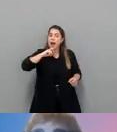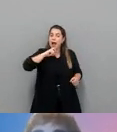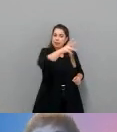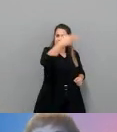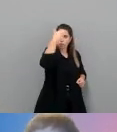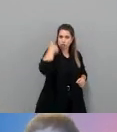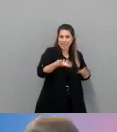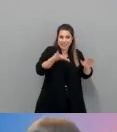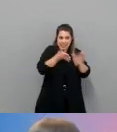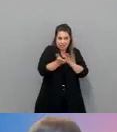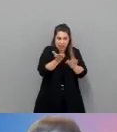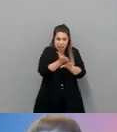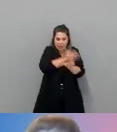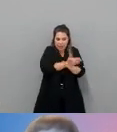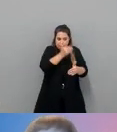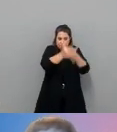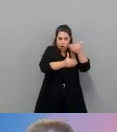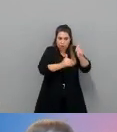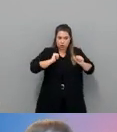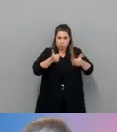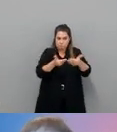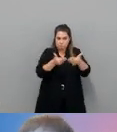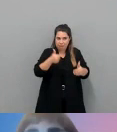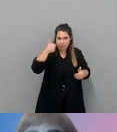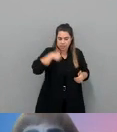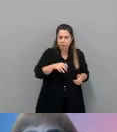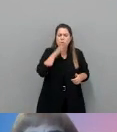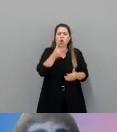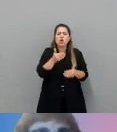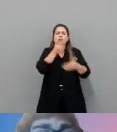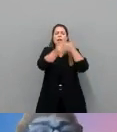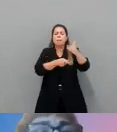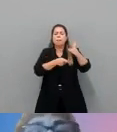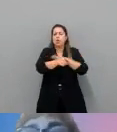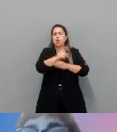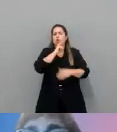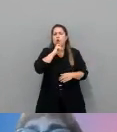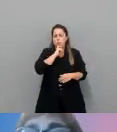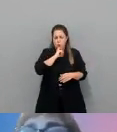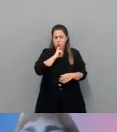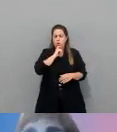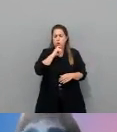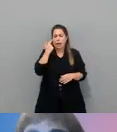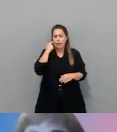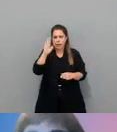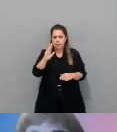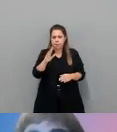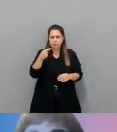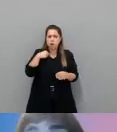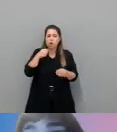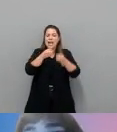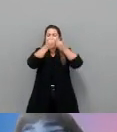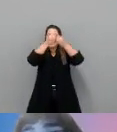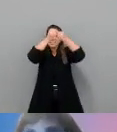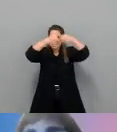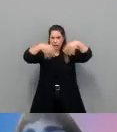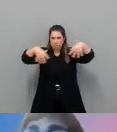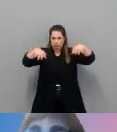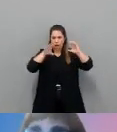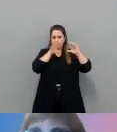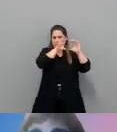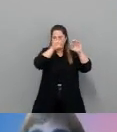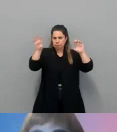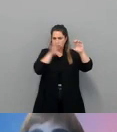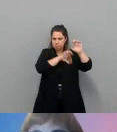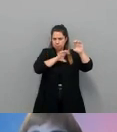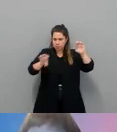iniciado previamente, ¿vale? Porque ¿cómo se tramita? Ya sé que voy muy rápido. Bueno, yo os he hecho un esquema, ¿vale? Y luego, sobre todo, os he dejado